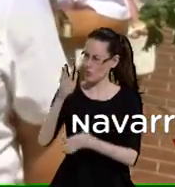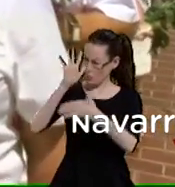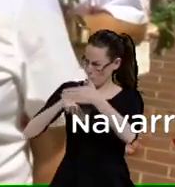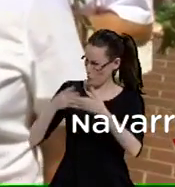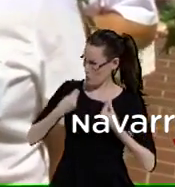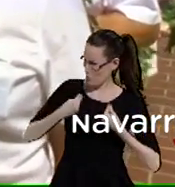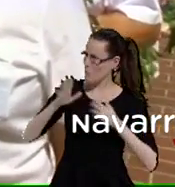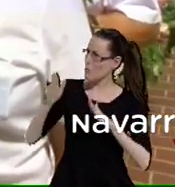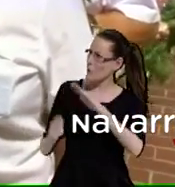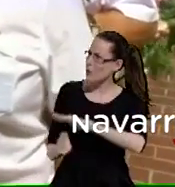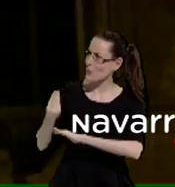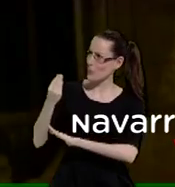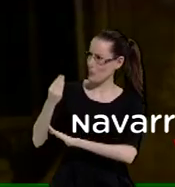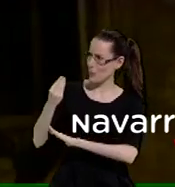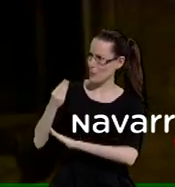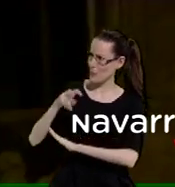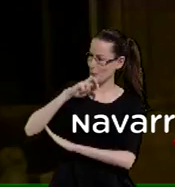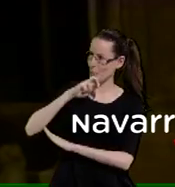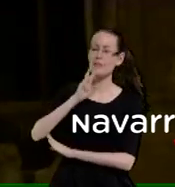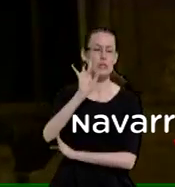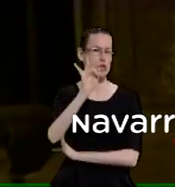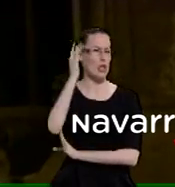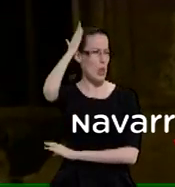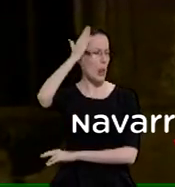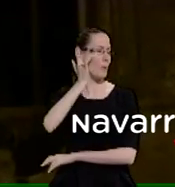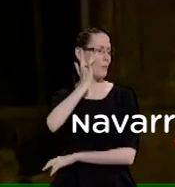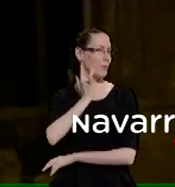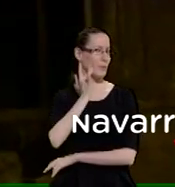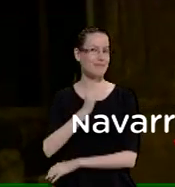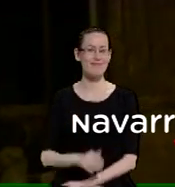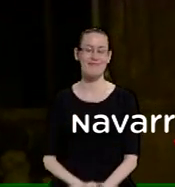Tudela. Navarricos, de pura cepa.